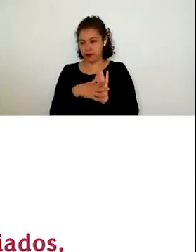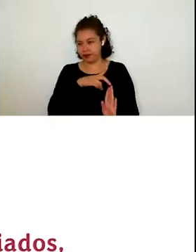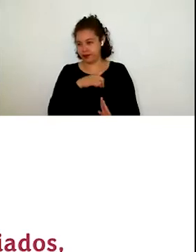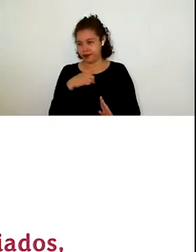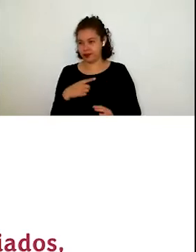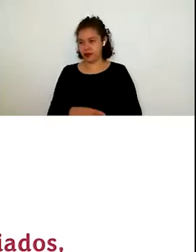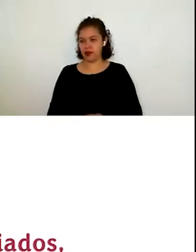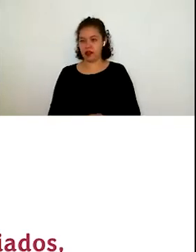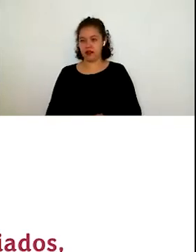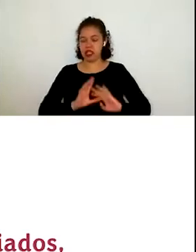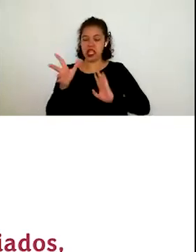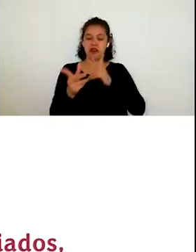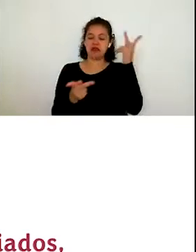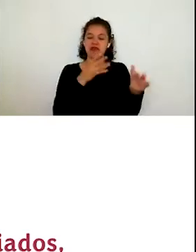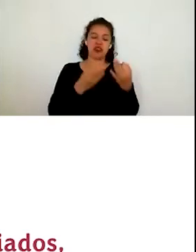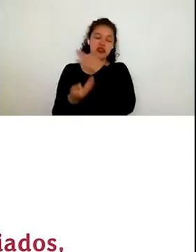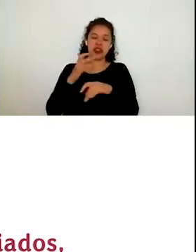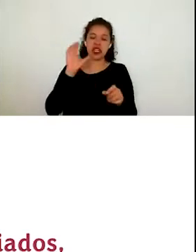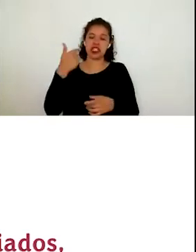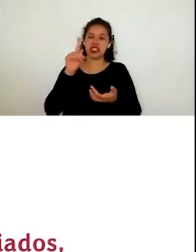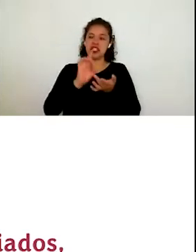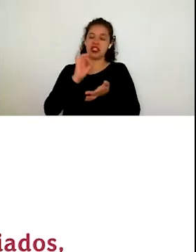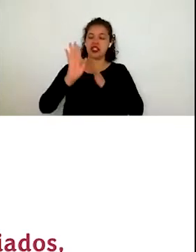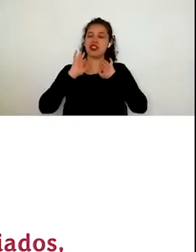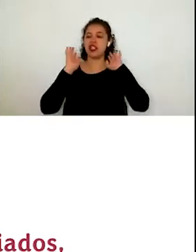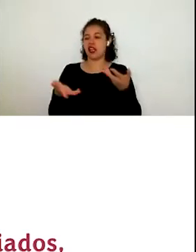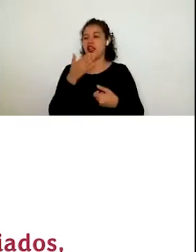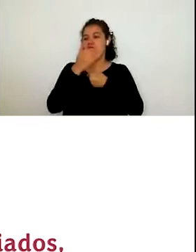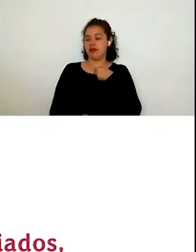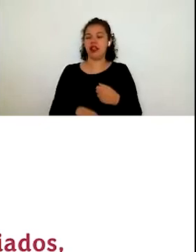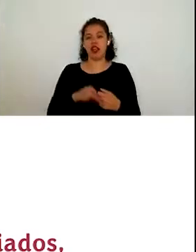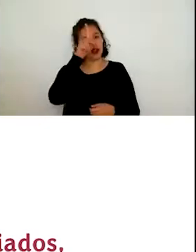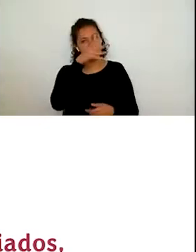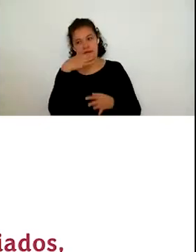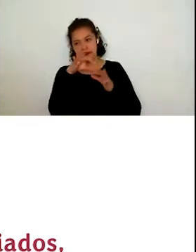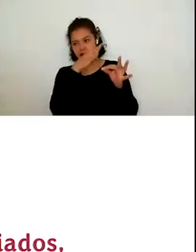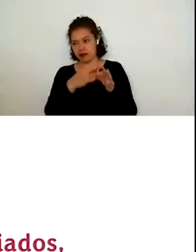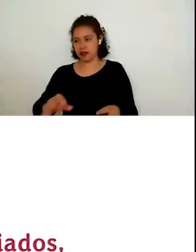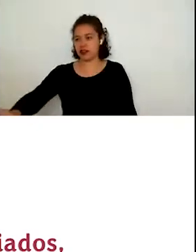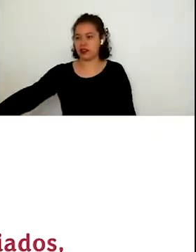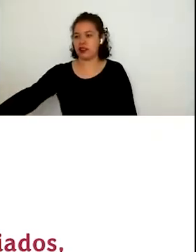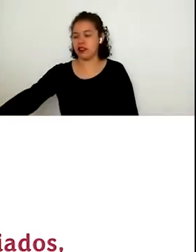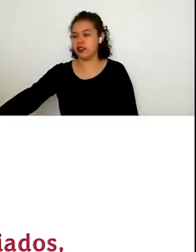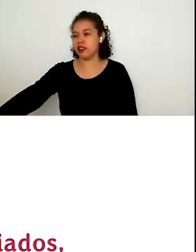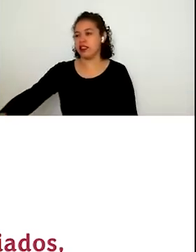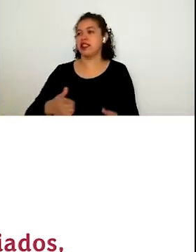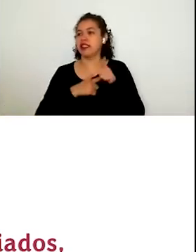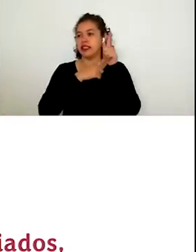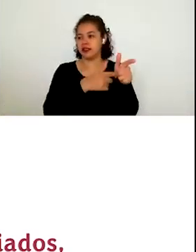No sé Son todas las preguntas. Son todas las preguntas por el momento. Ok, perfecto. Entonces,